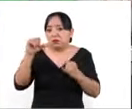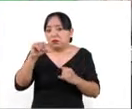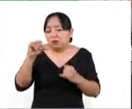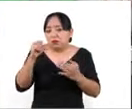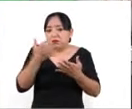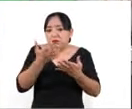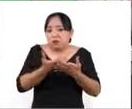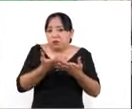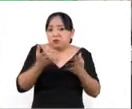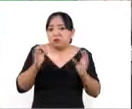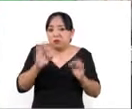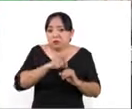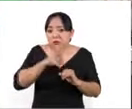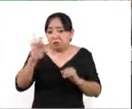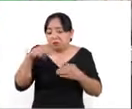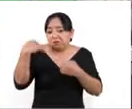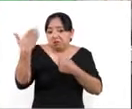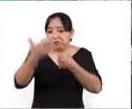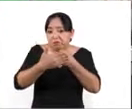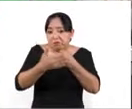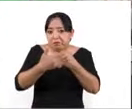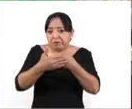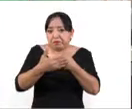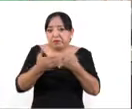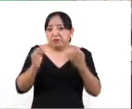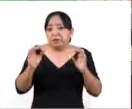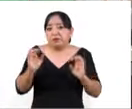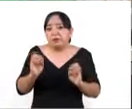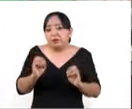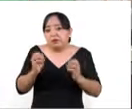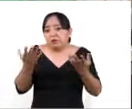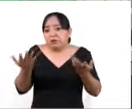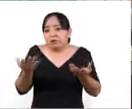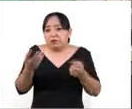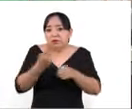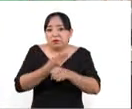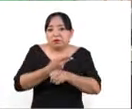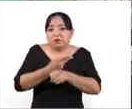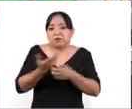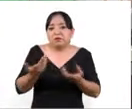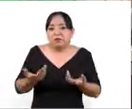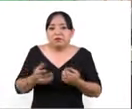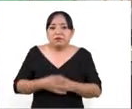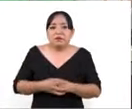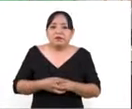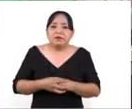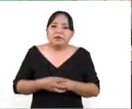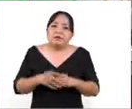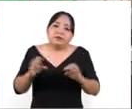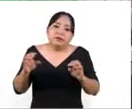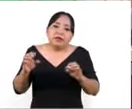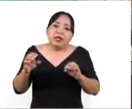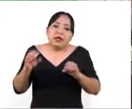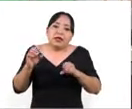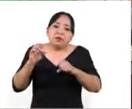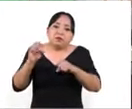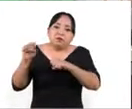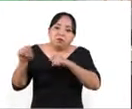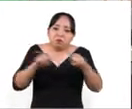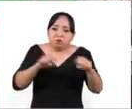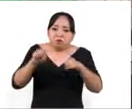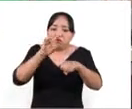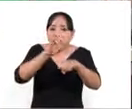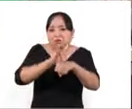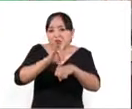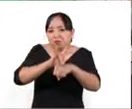nivel nacional y digamos no tiene nada que ver que se haga el simulacro con que haya un sismo. En términos de